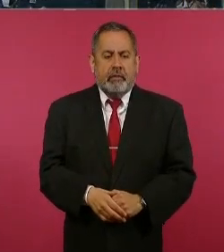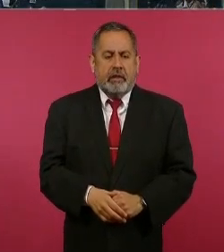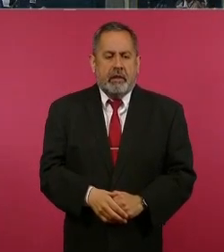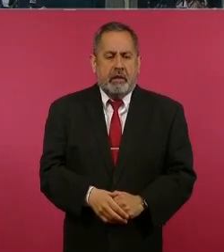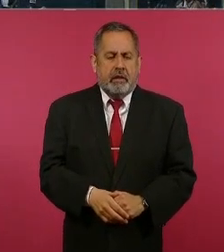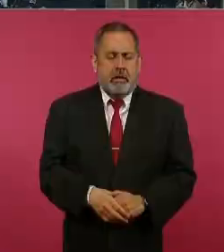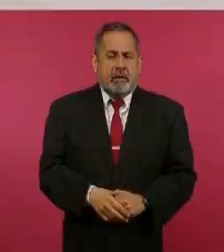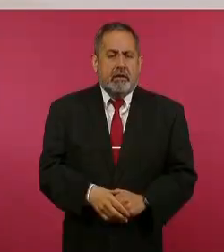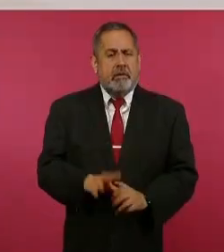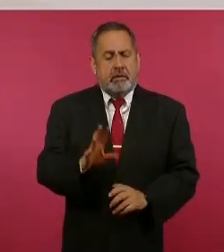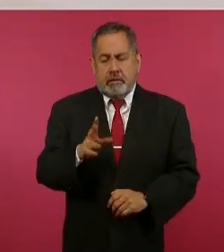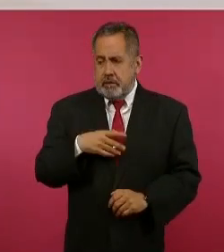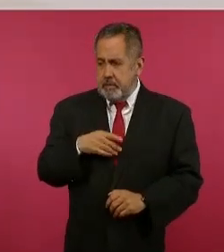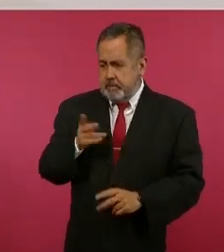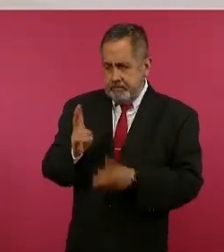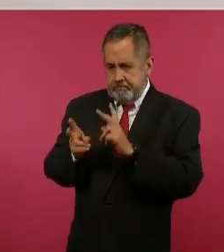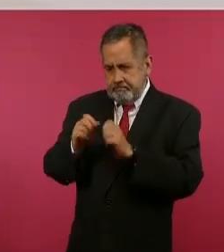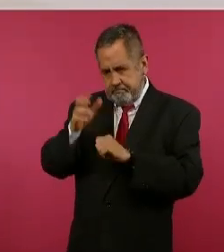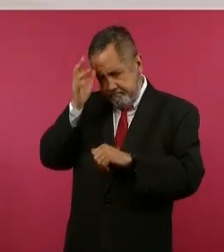Pues nos ponemos de acuerdo.